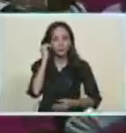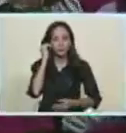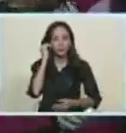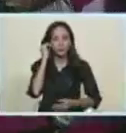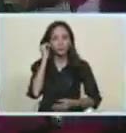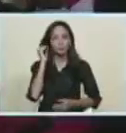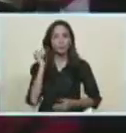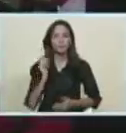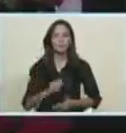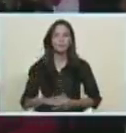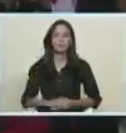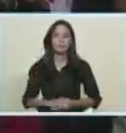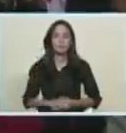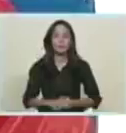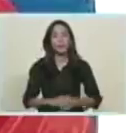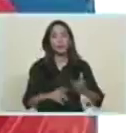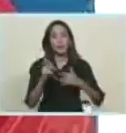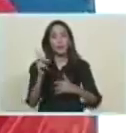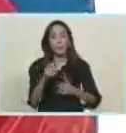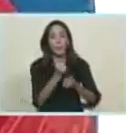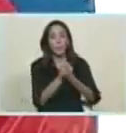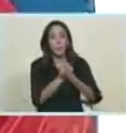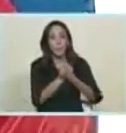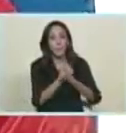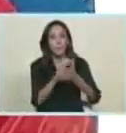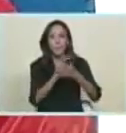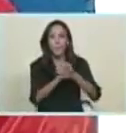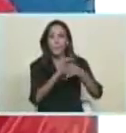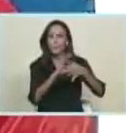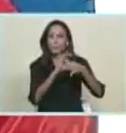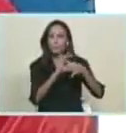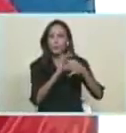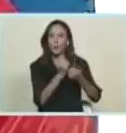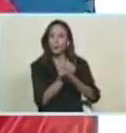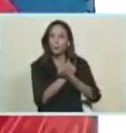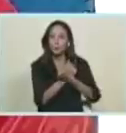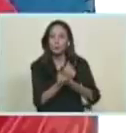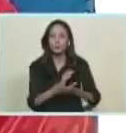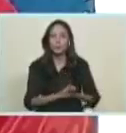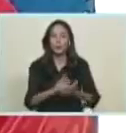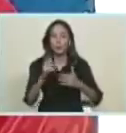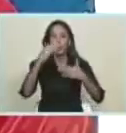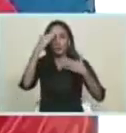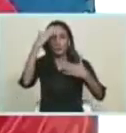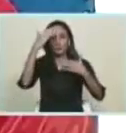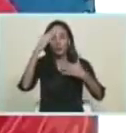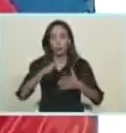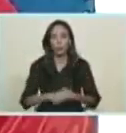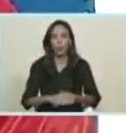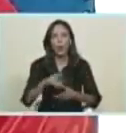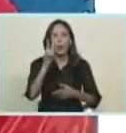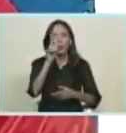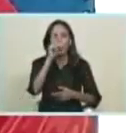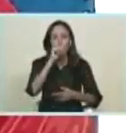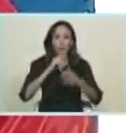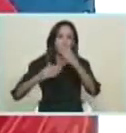También quiero saludar a un gran compañero de lucha de estos años. Le pedí hace dos